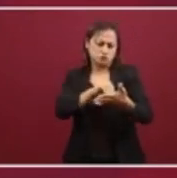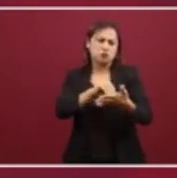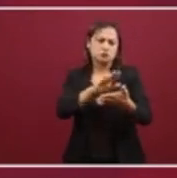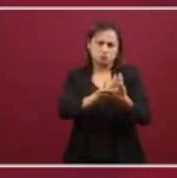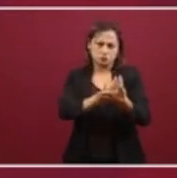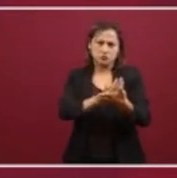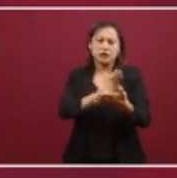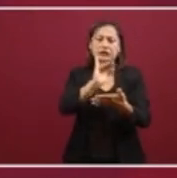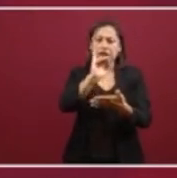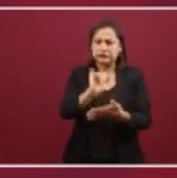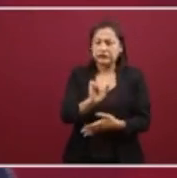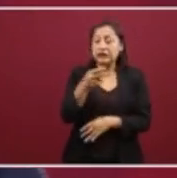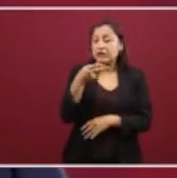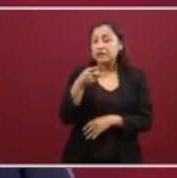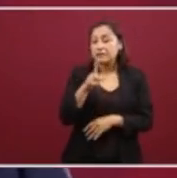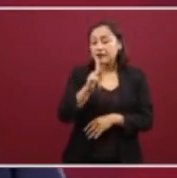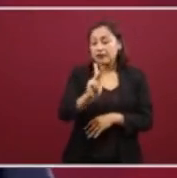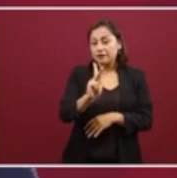iba a ser